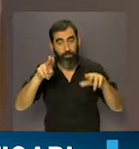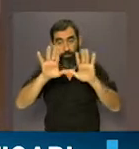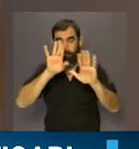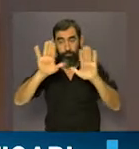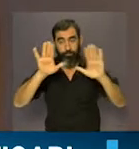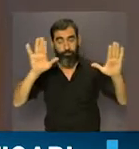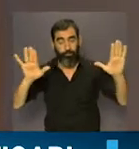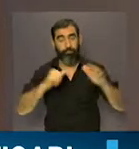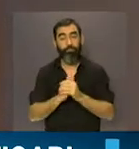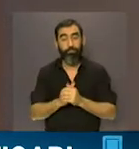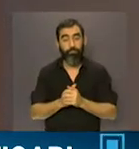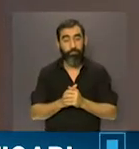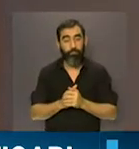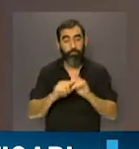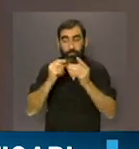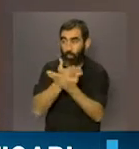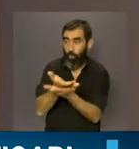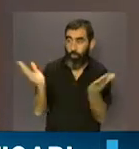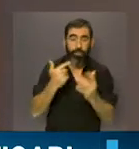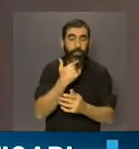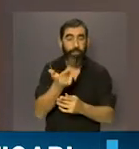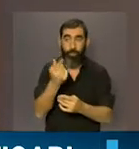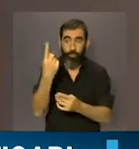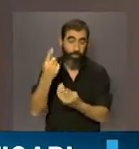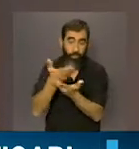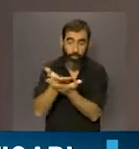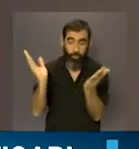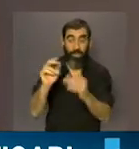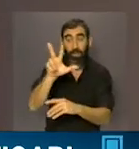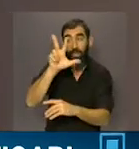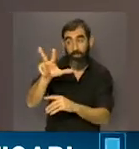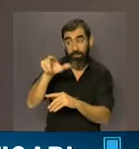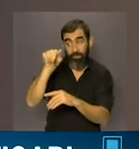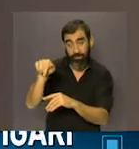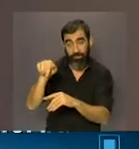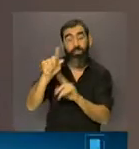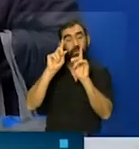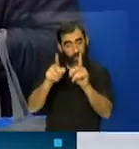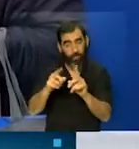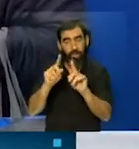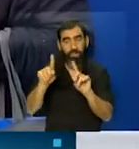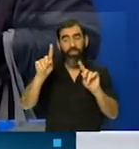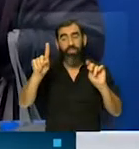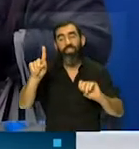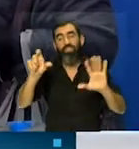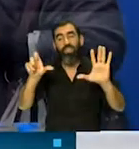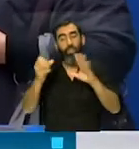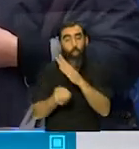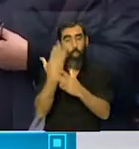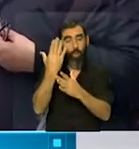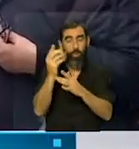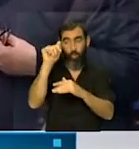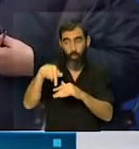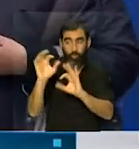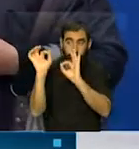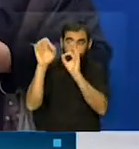esta institución. Y quiero pasar a mostrarles, por ejemplo, Carolina, que estas tres forman parte de esas 16 pinturas que llegaron